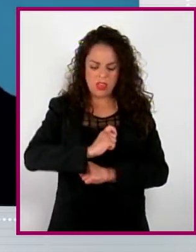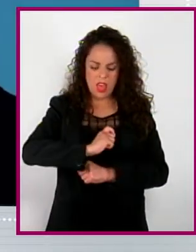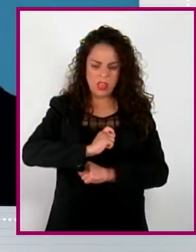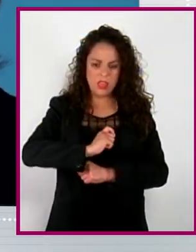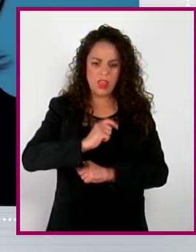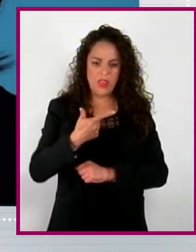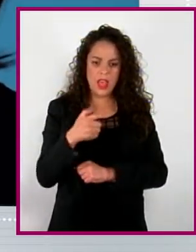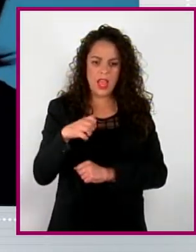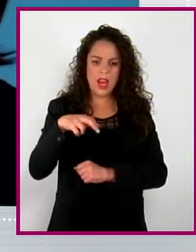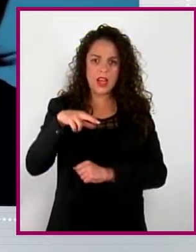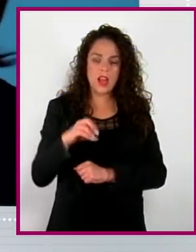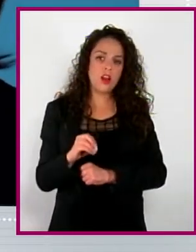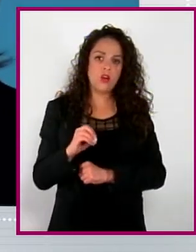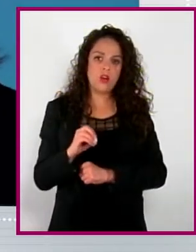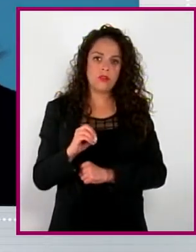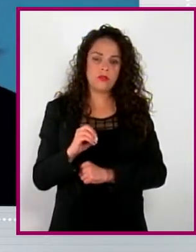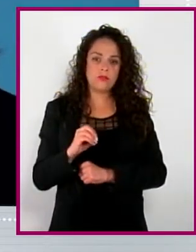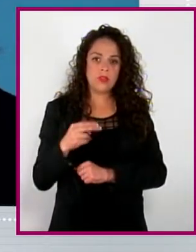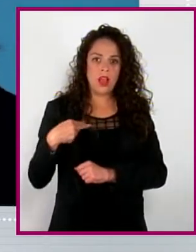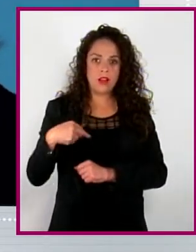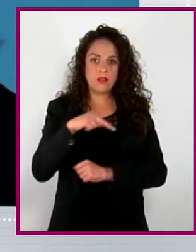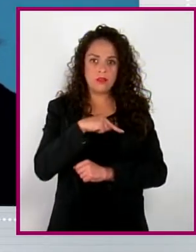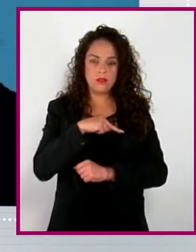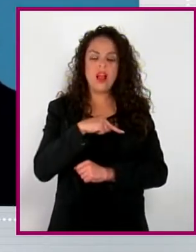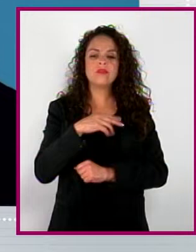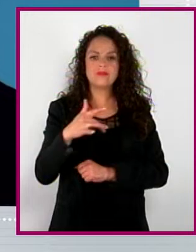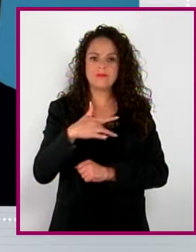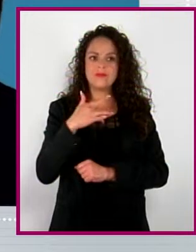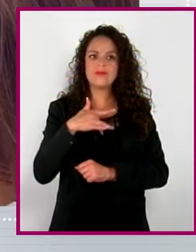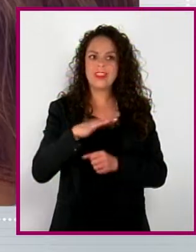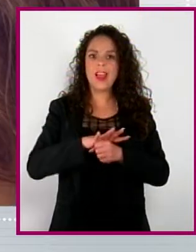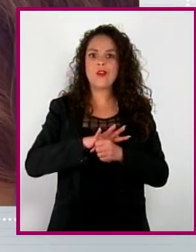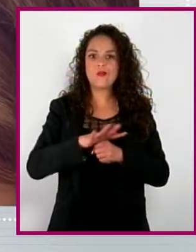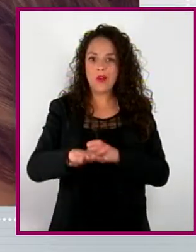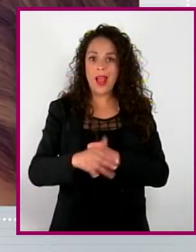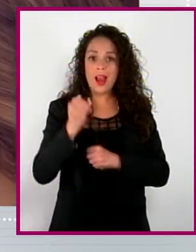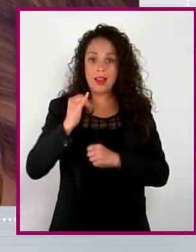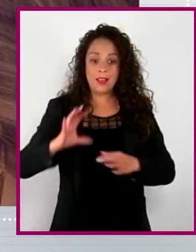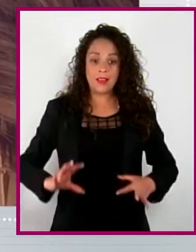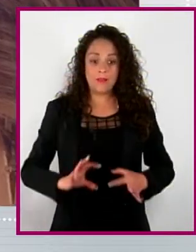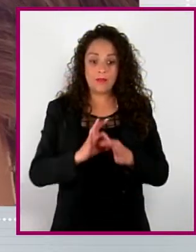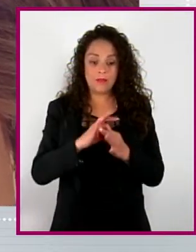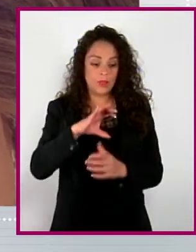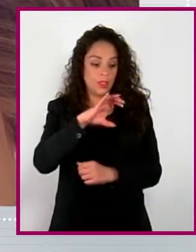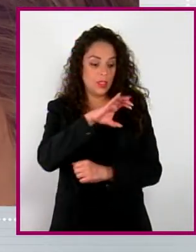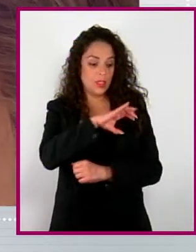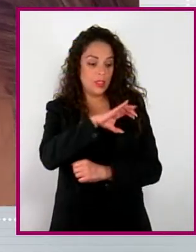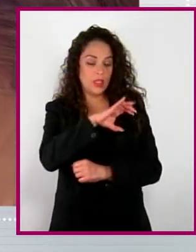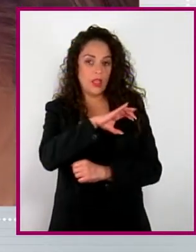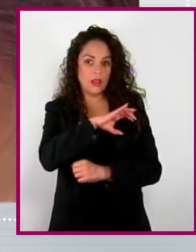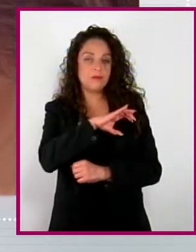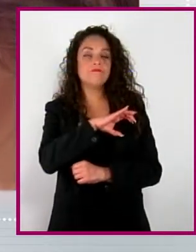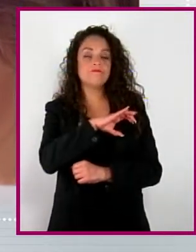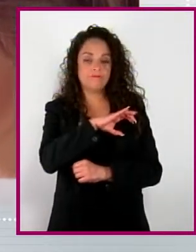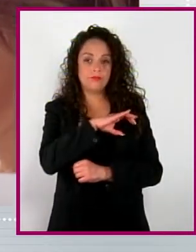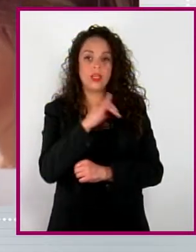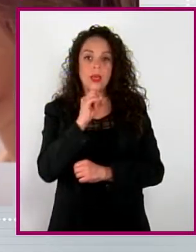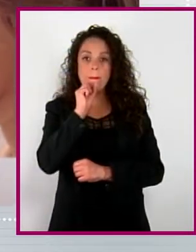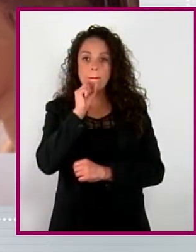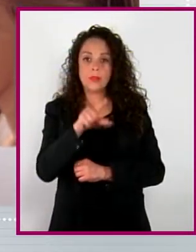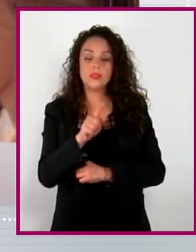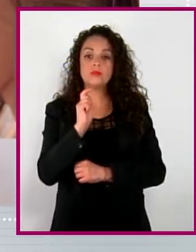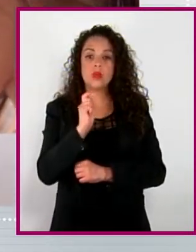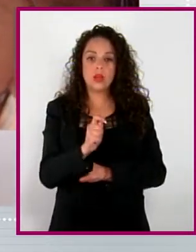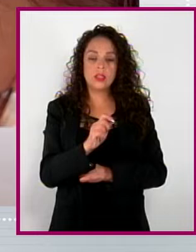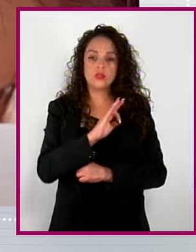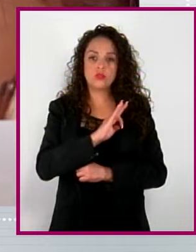de género que asumimos, los vínculos afectivos que podemos establecer, y también la